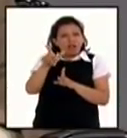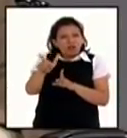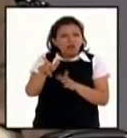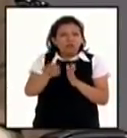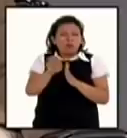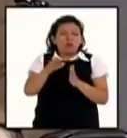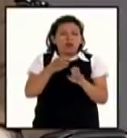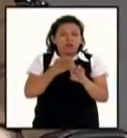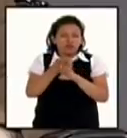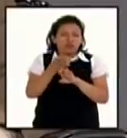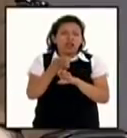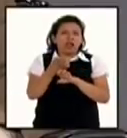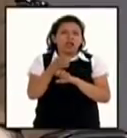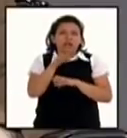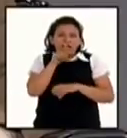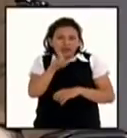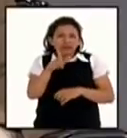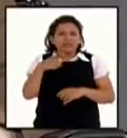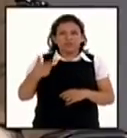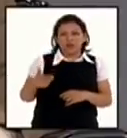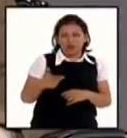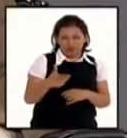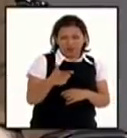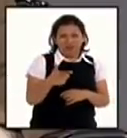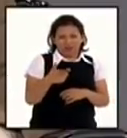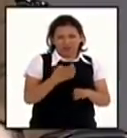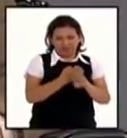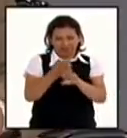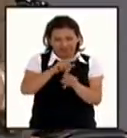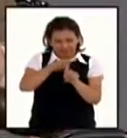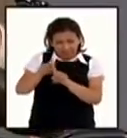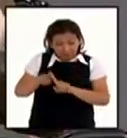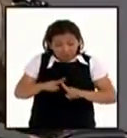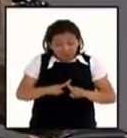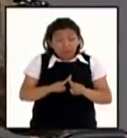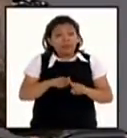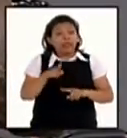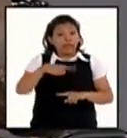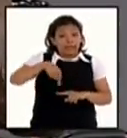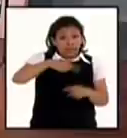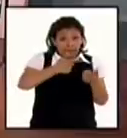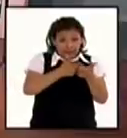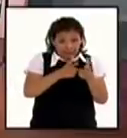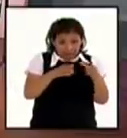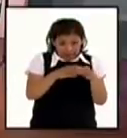Jalisco, Guanajuato, etcétera. Entonces, ellos